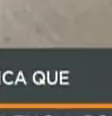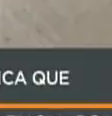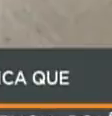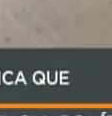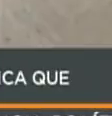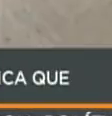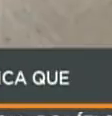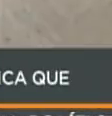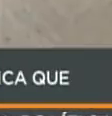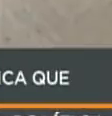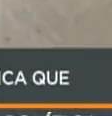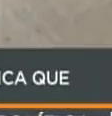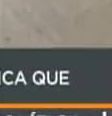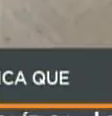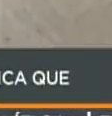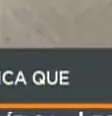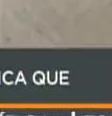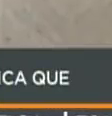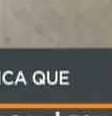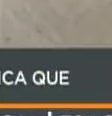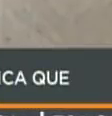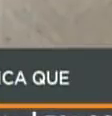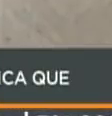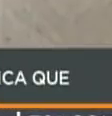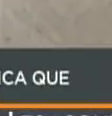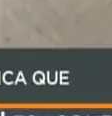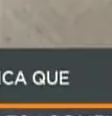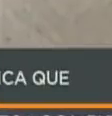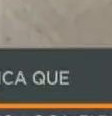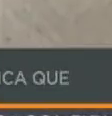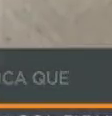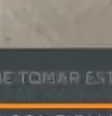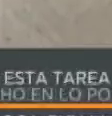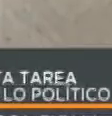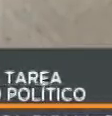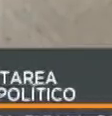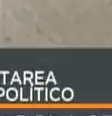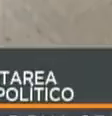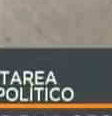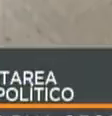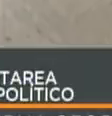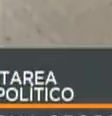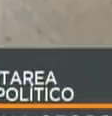Ha sido destituido Mariano Rajoy de la presidencia del gobierno.